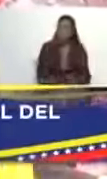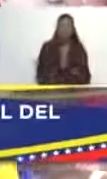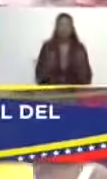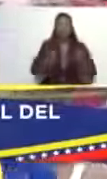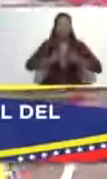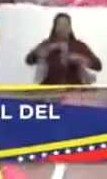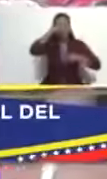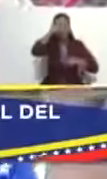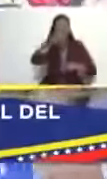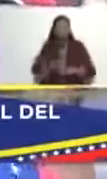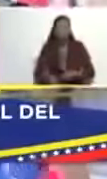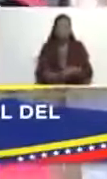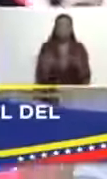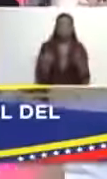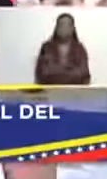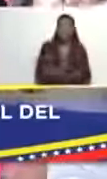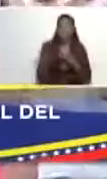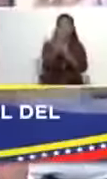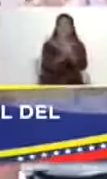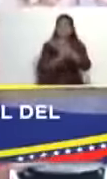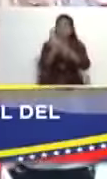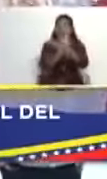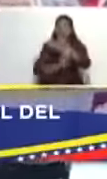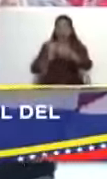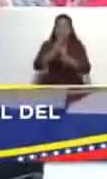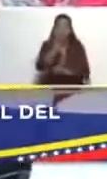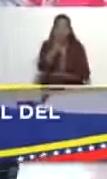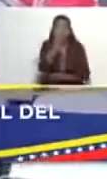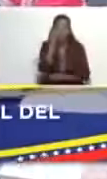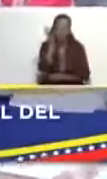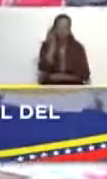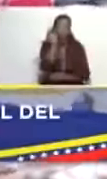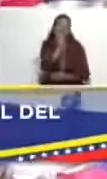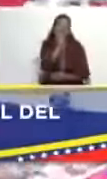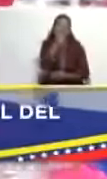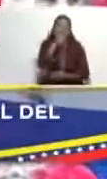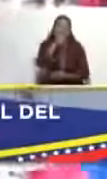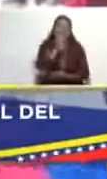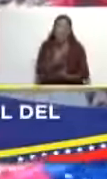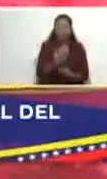vida diaria. Proteger a nuestros abuelos, abuelas.